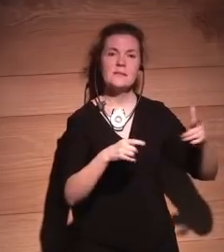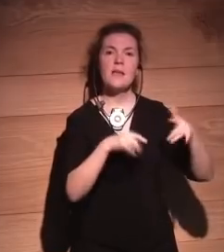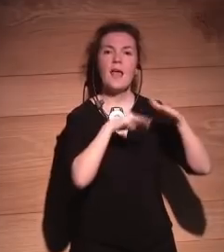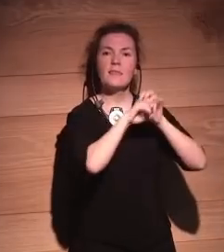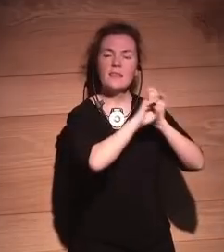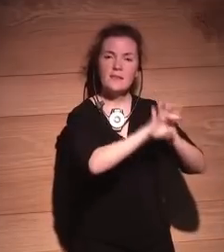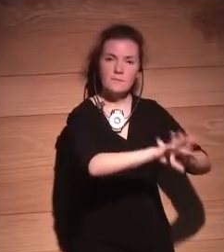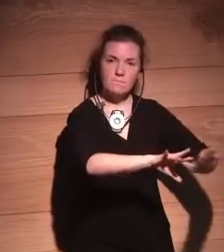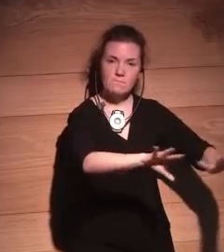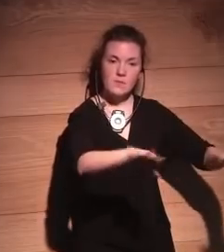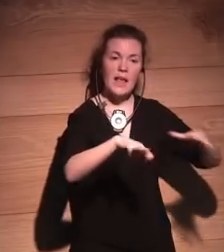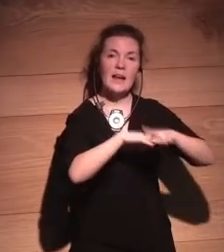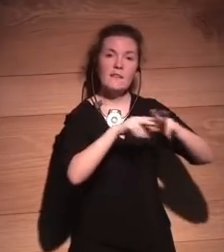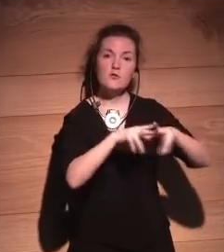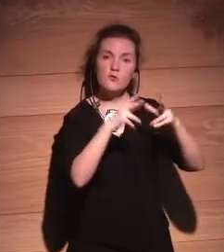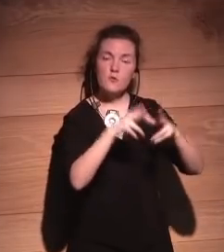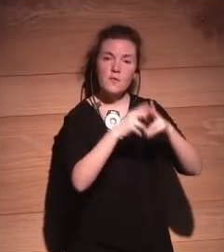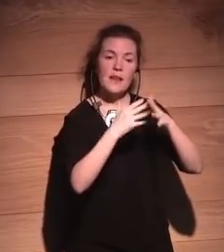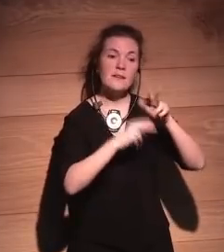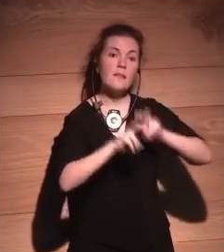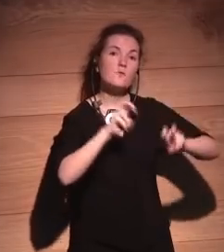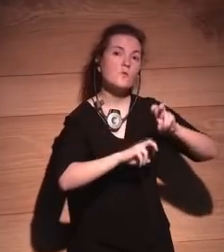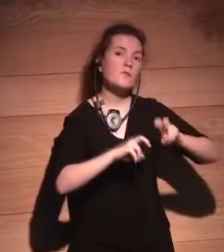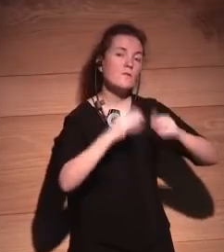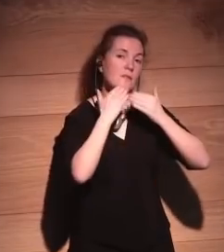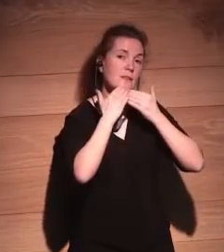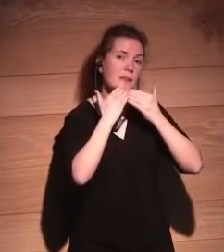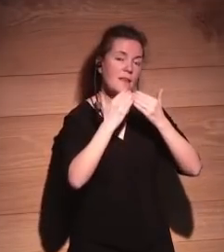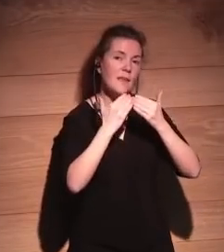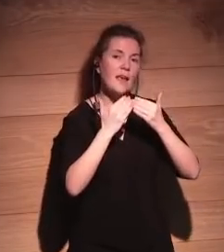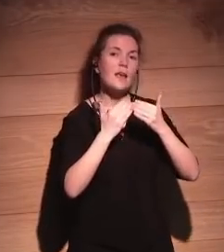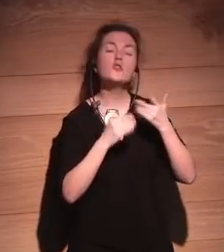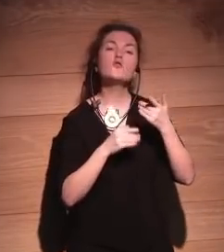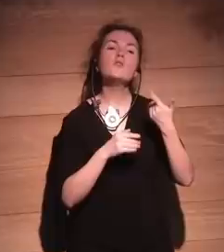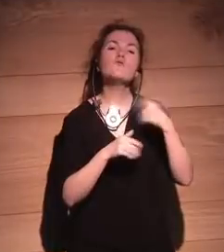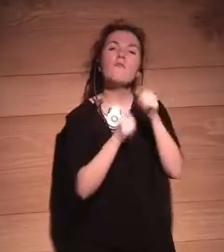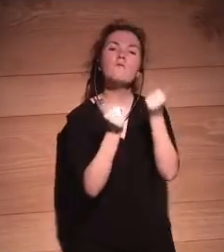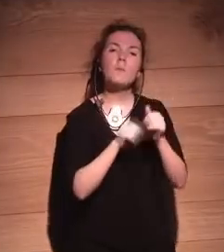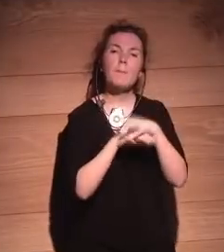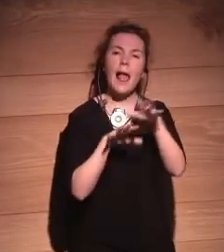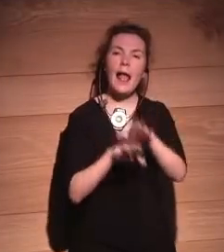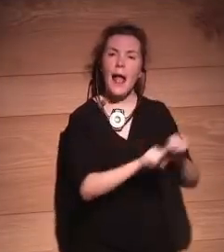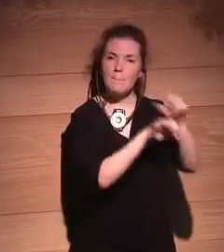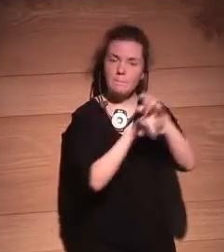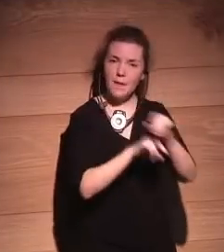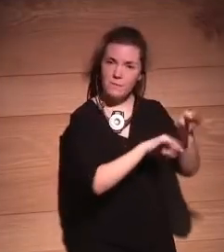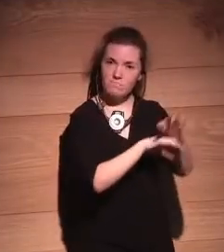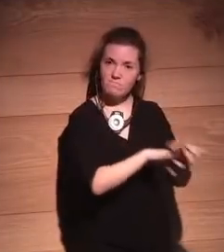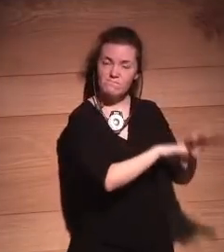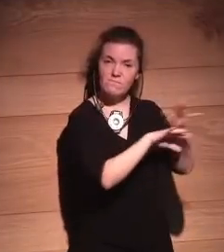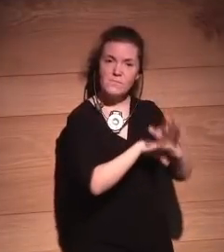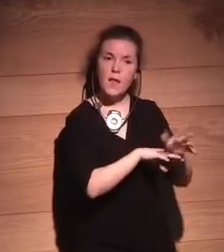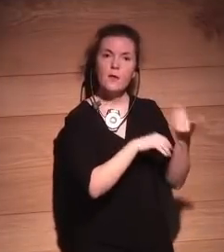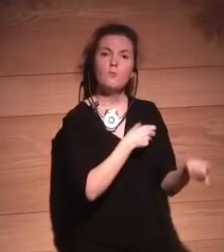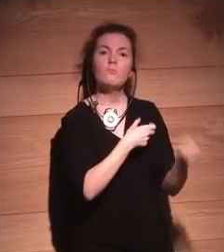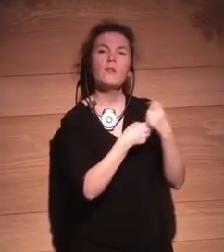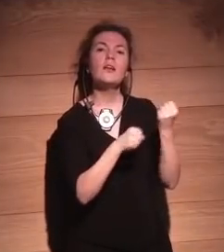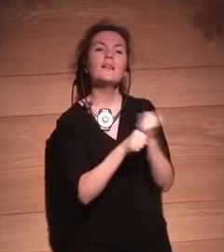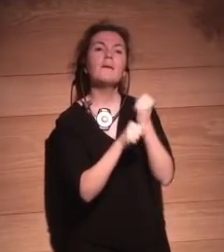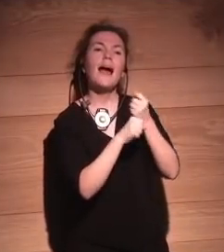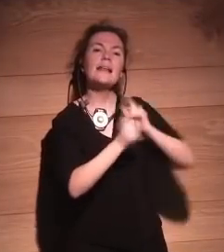distribución en redes sociales o a través de buscadores, que son canales de captación con los que tienes que trabajar luego una estrategia